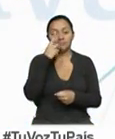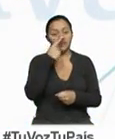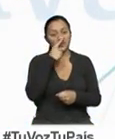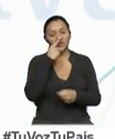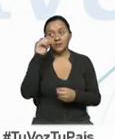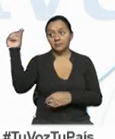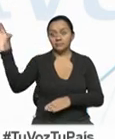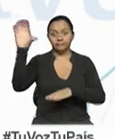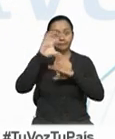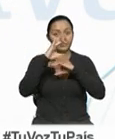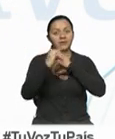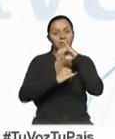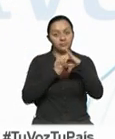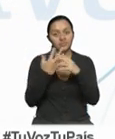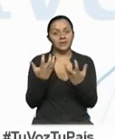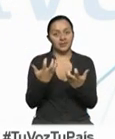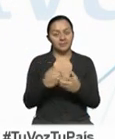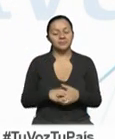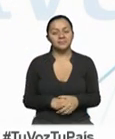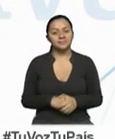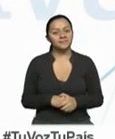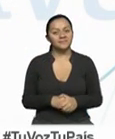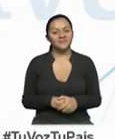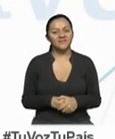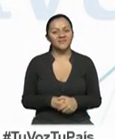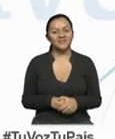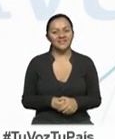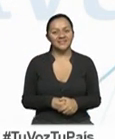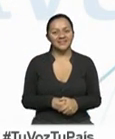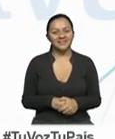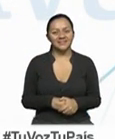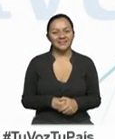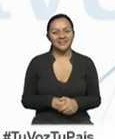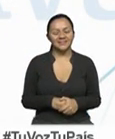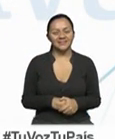de inversionistas extranjeros.